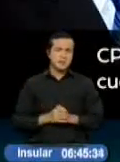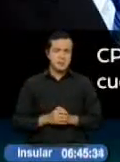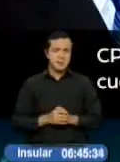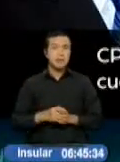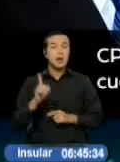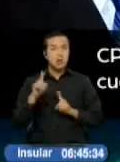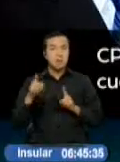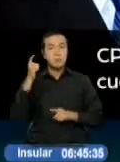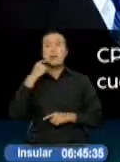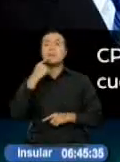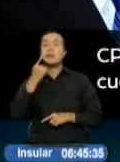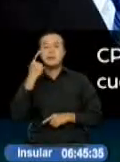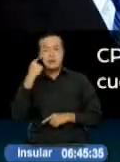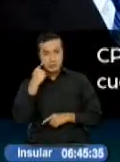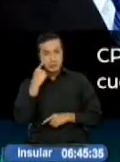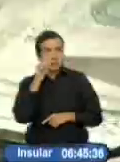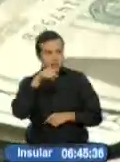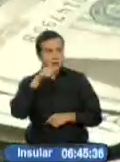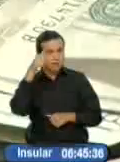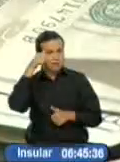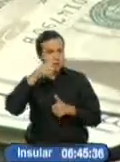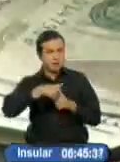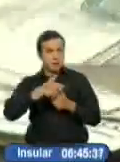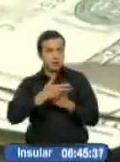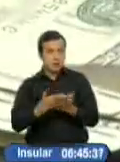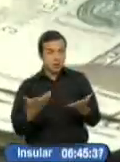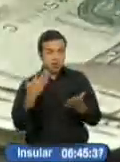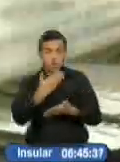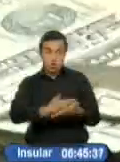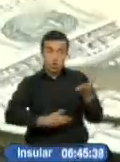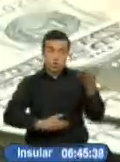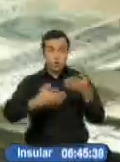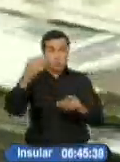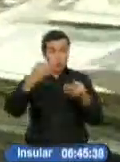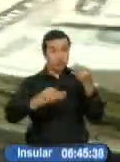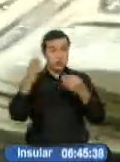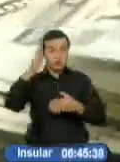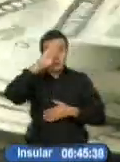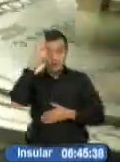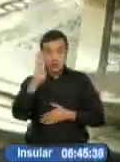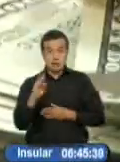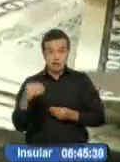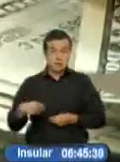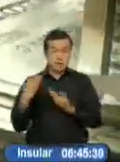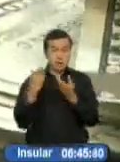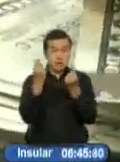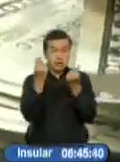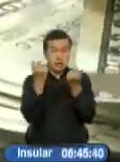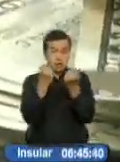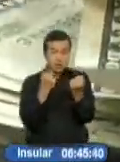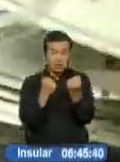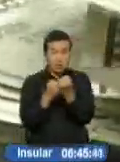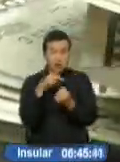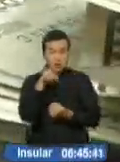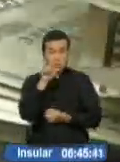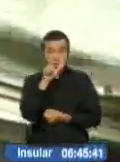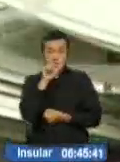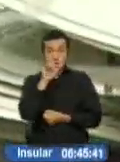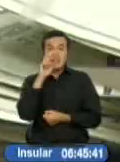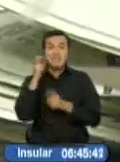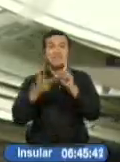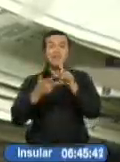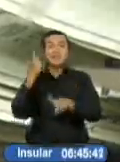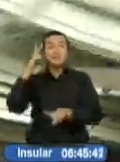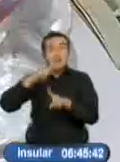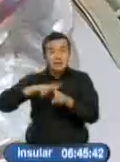va a un no. Ajá. Pero a veces me decía, mira, sí. Según los documentos de la justicia brasilera, la entrega del dinero a Polit se la realizaba hasta